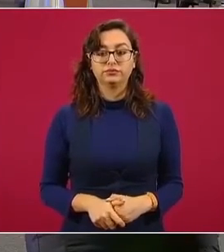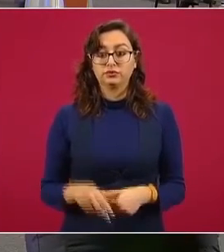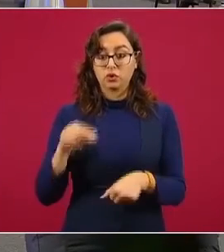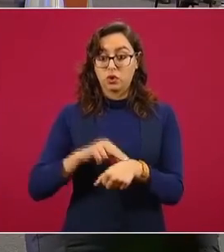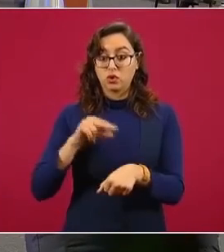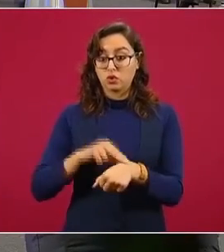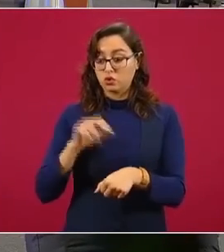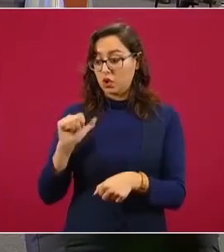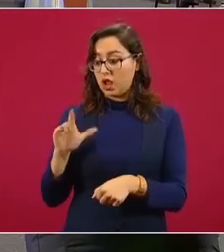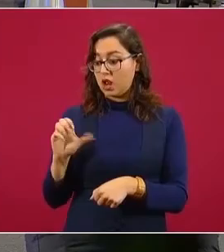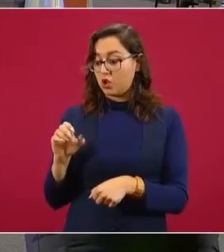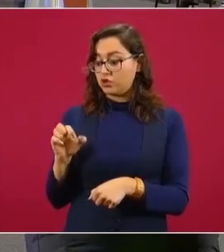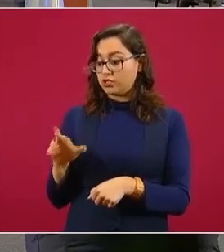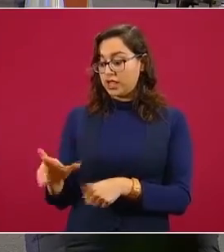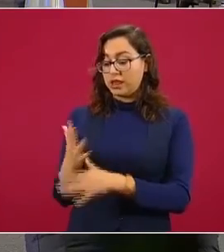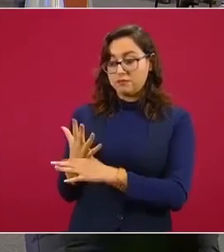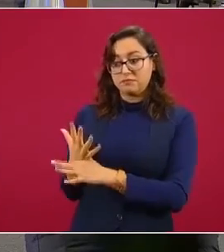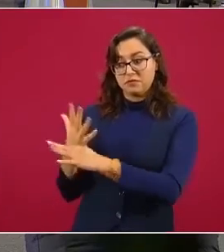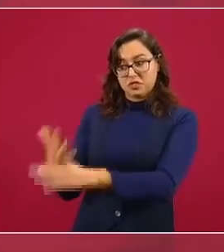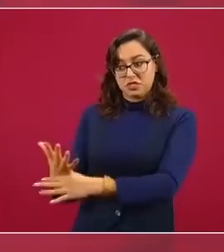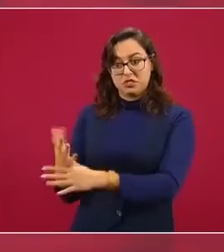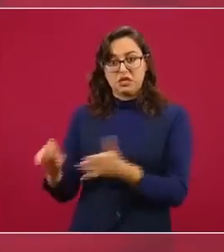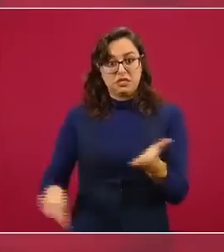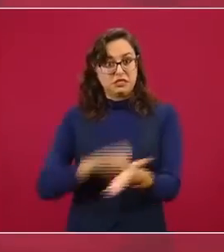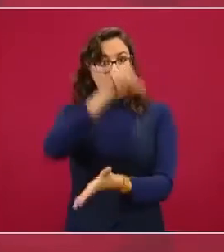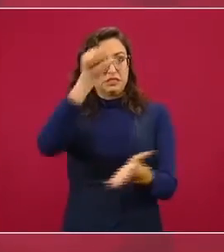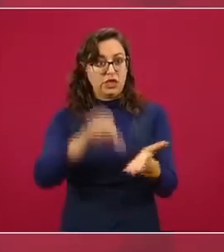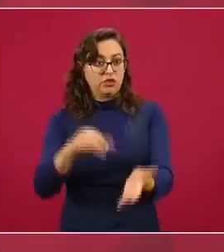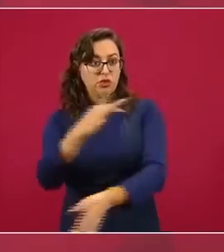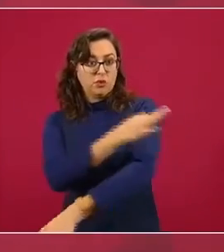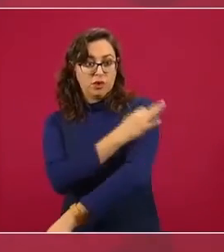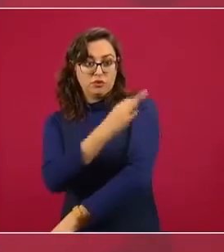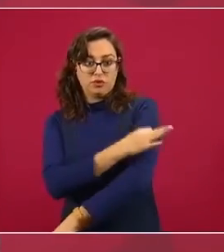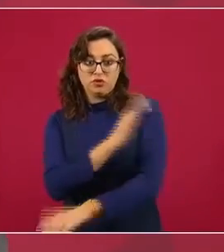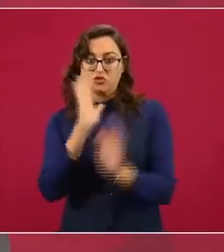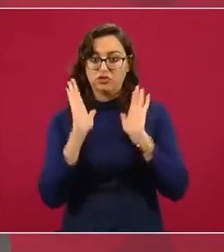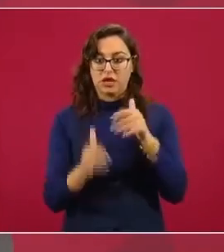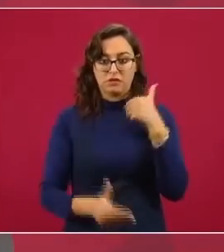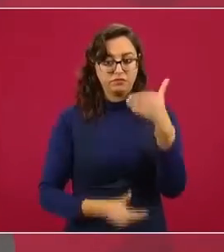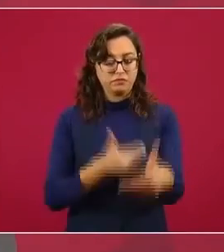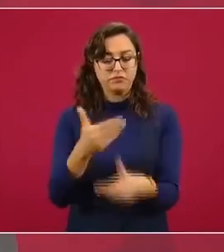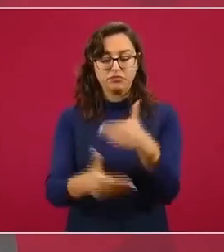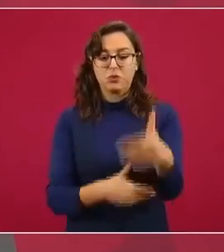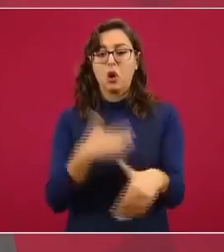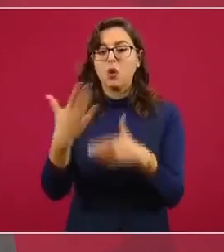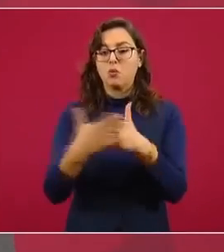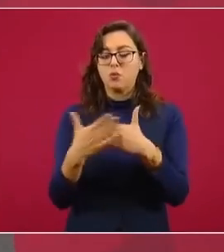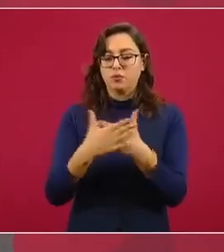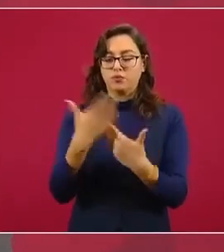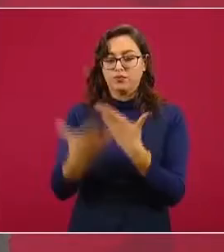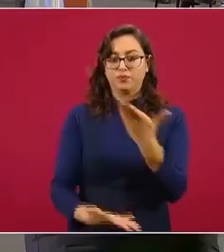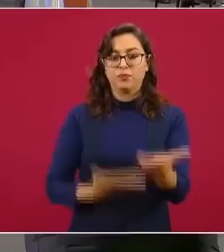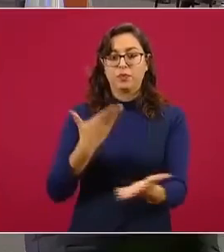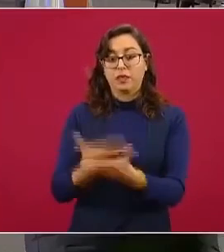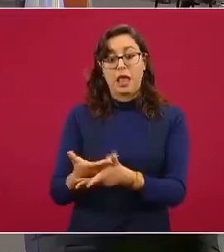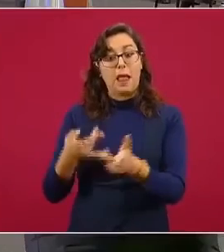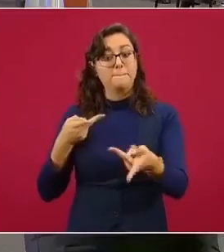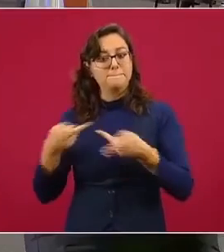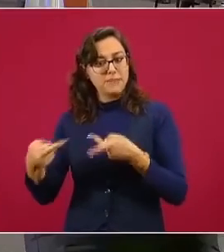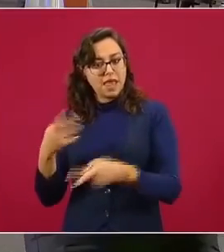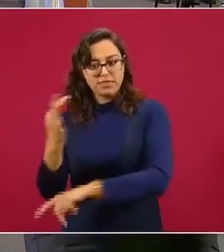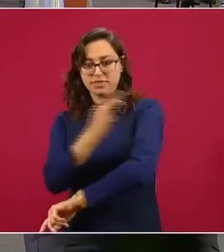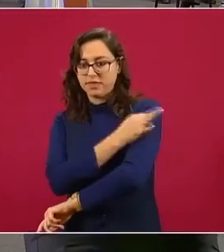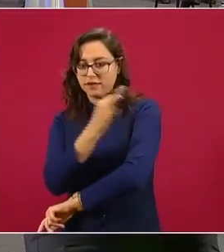muy avanzado y se presentará muy pronto. Lo que se denomina no el plan general de vacunación, sino